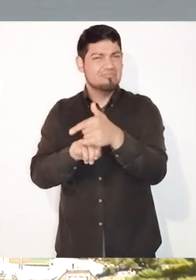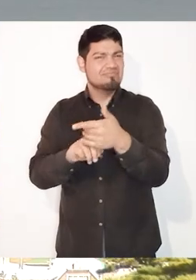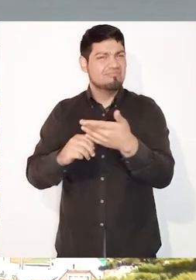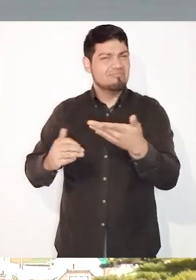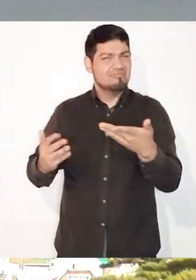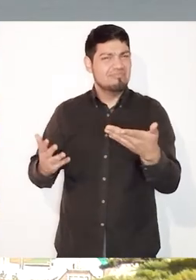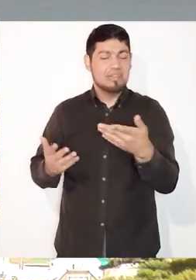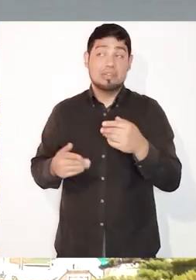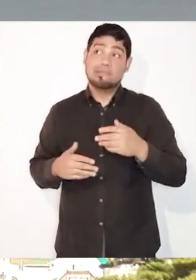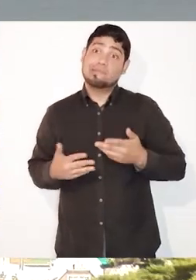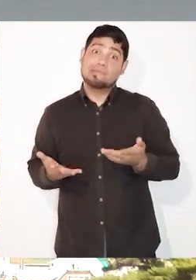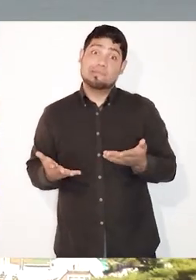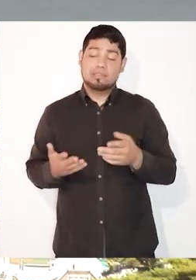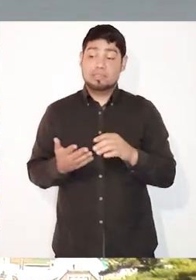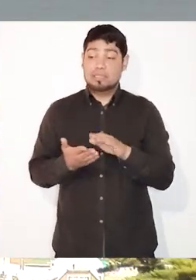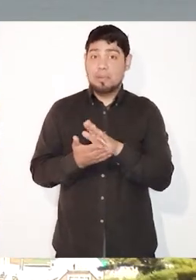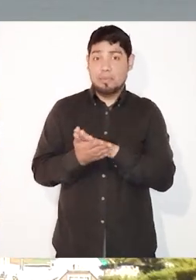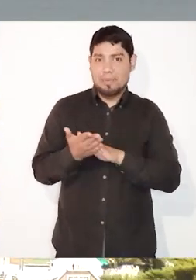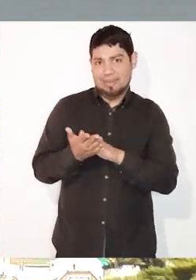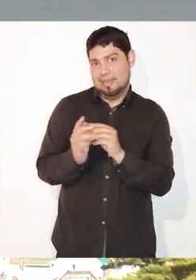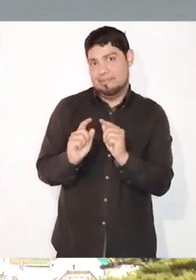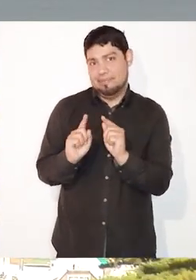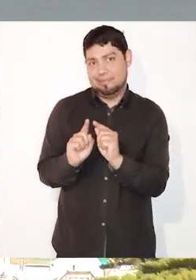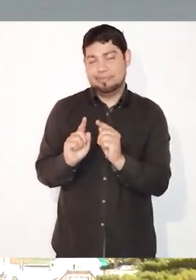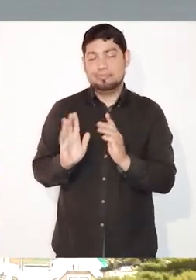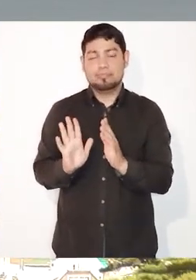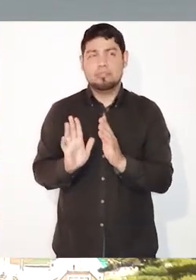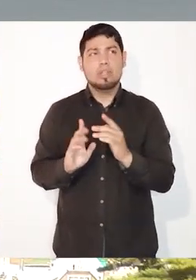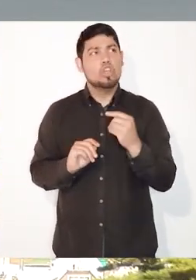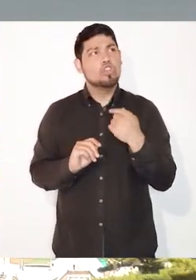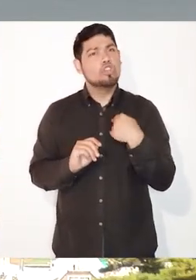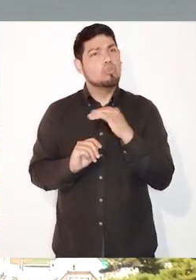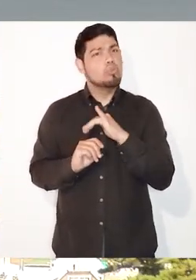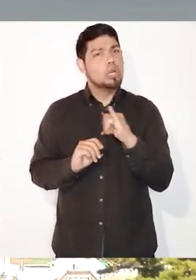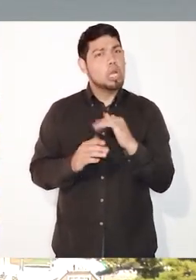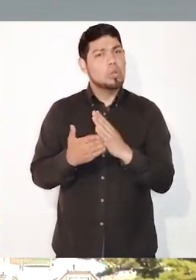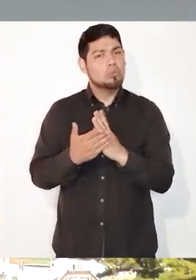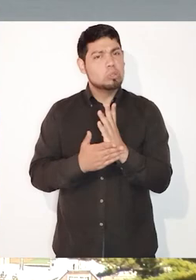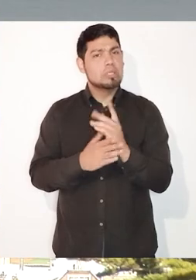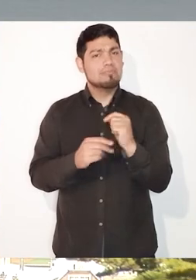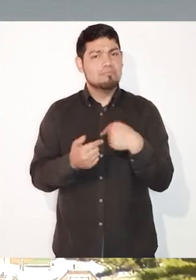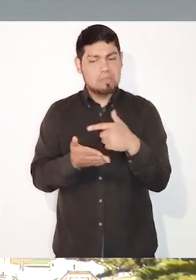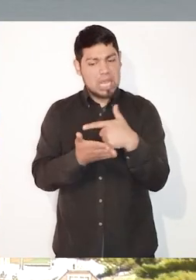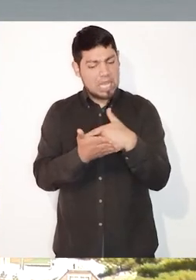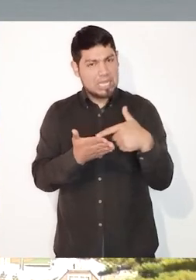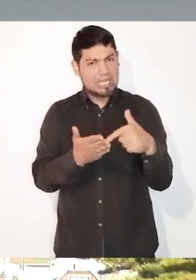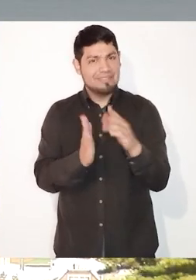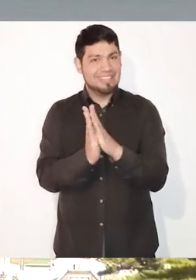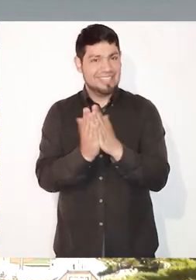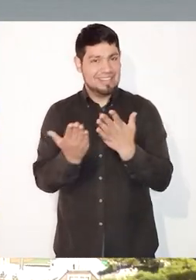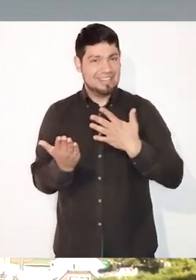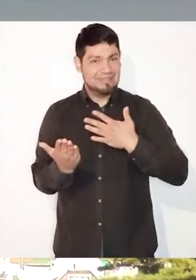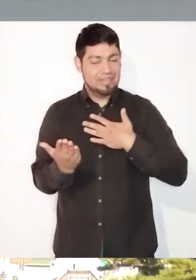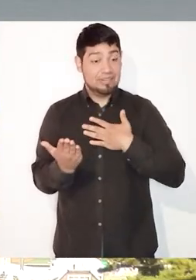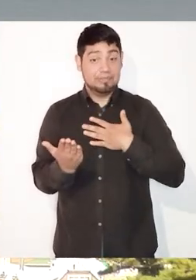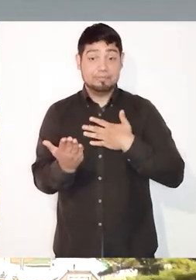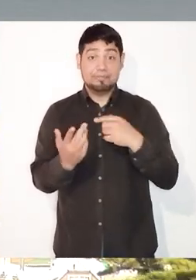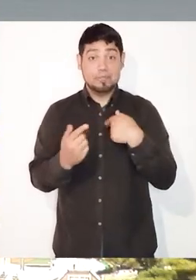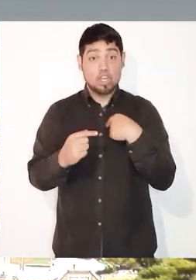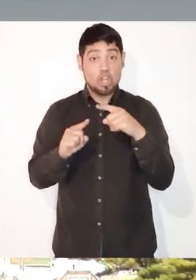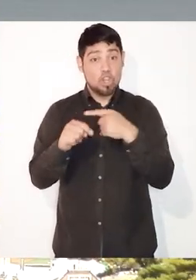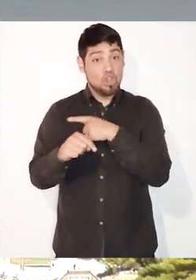¿Cómo se podía seguir la ruta a un pájaro herido? Por ejemplo, y esto se fue canalizando en los títulos de mis libros.